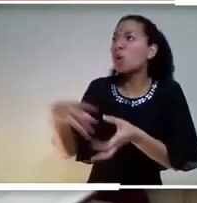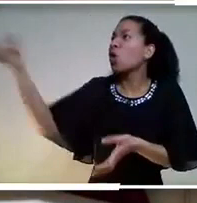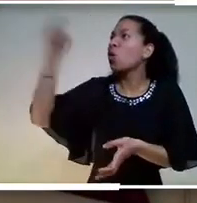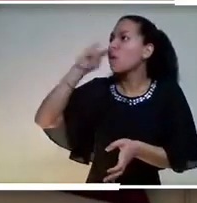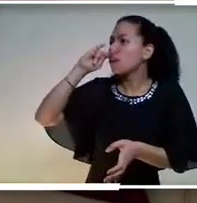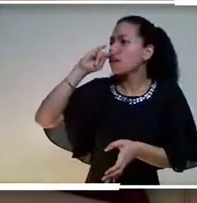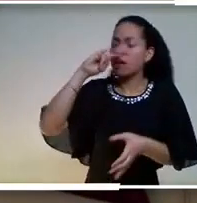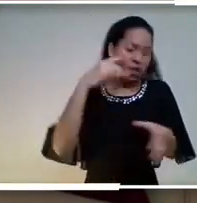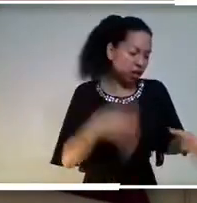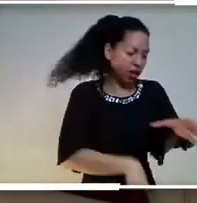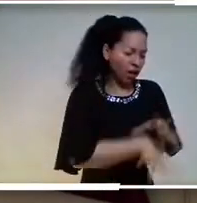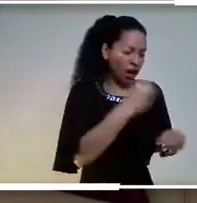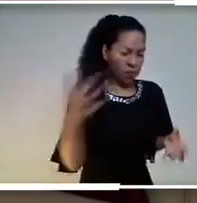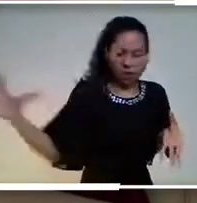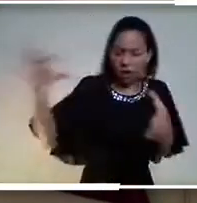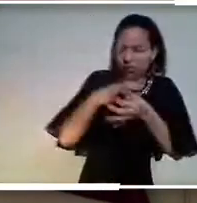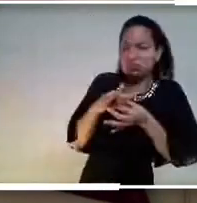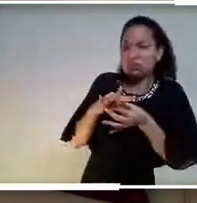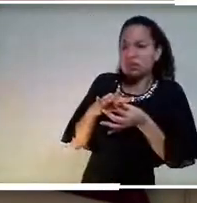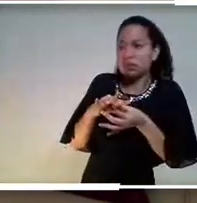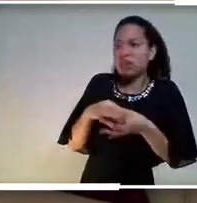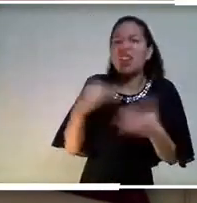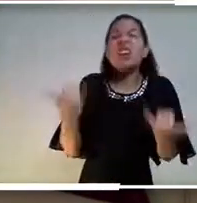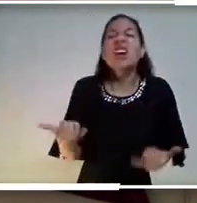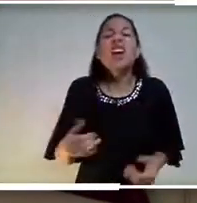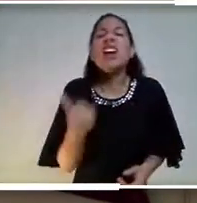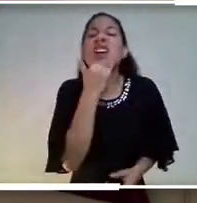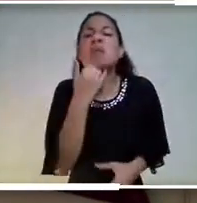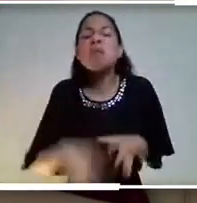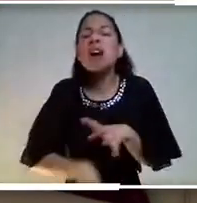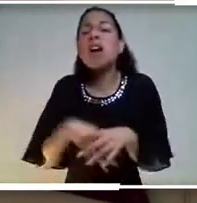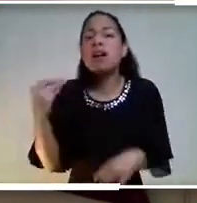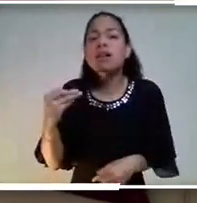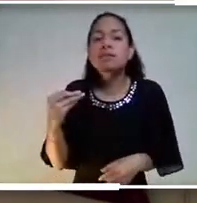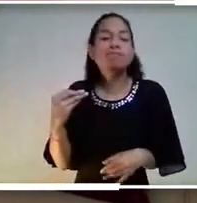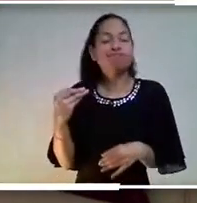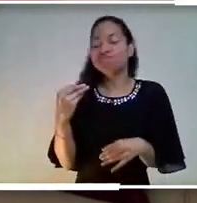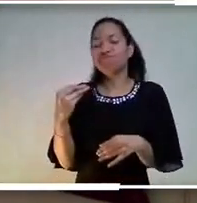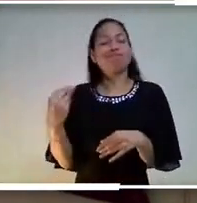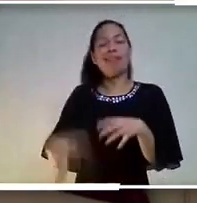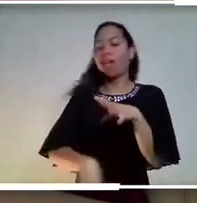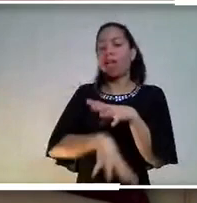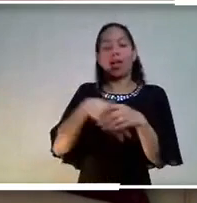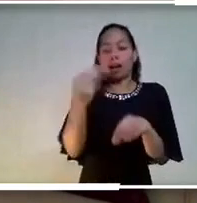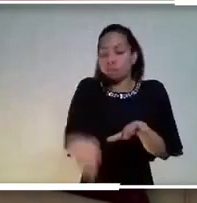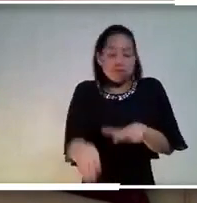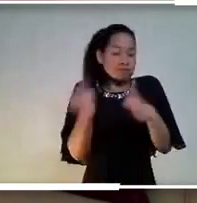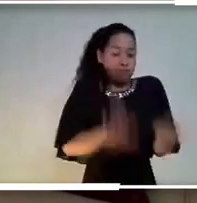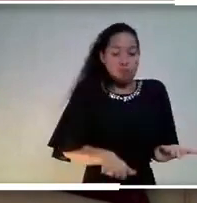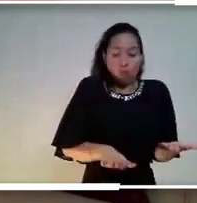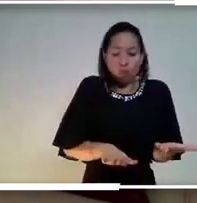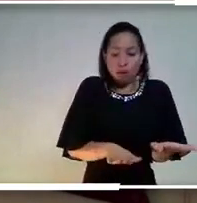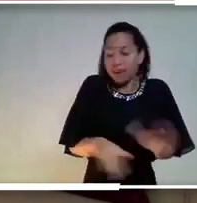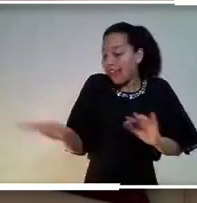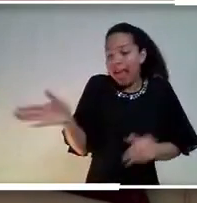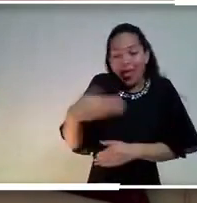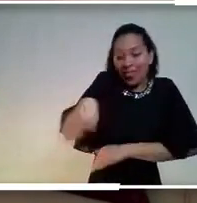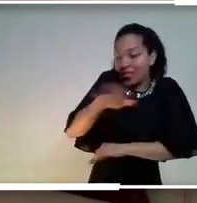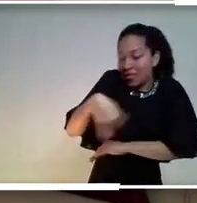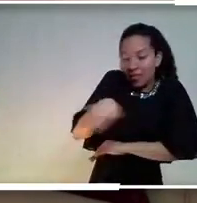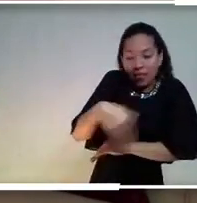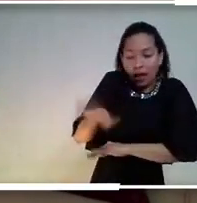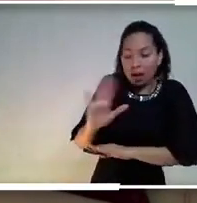y al separarse ya no existe más el alma muere desaparece deja de serlo dice el libro de